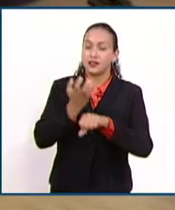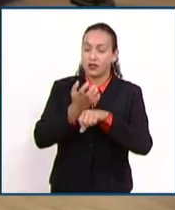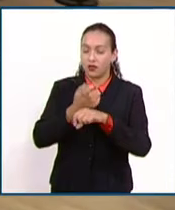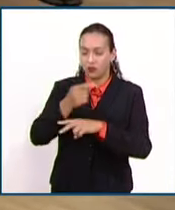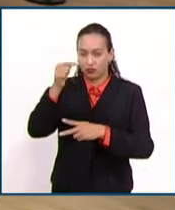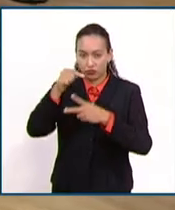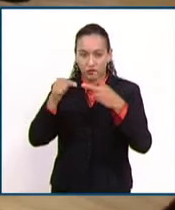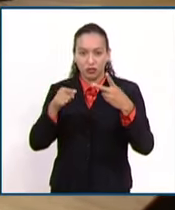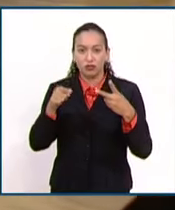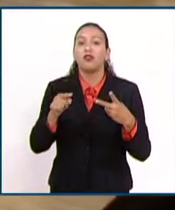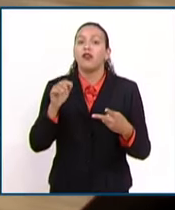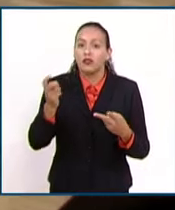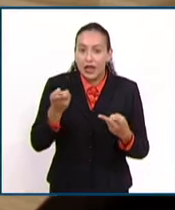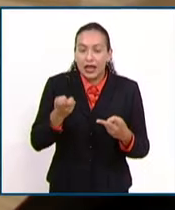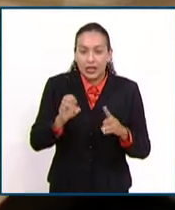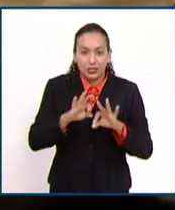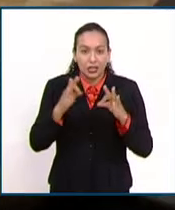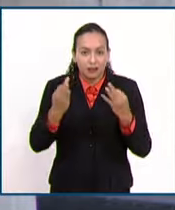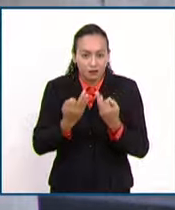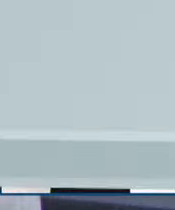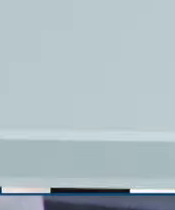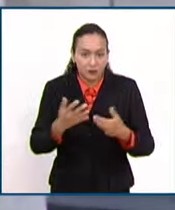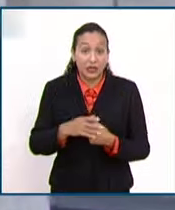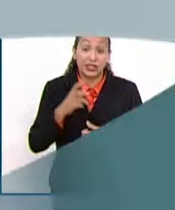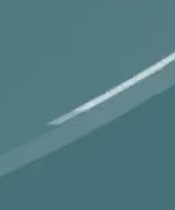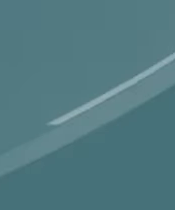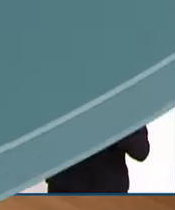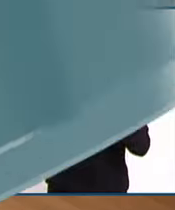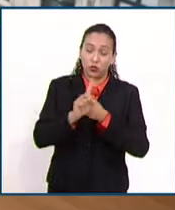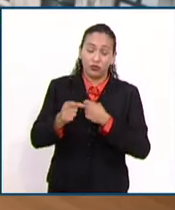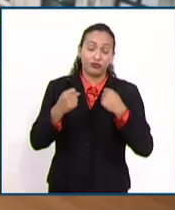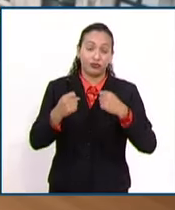resultado problemática en dichos países.